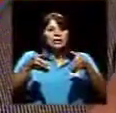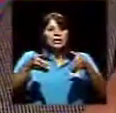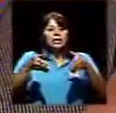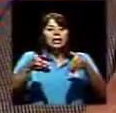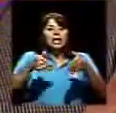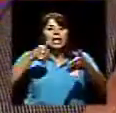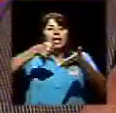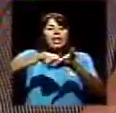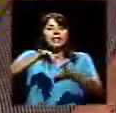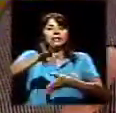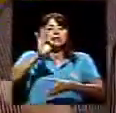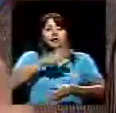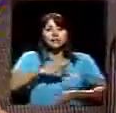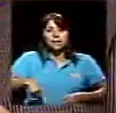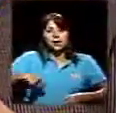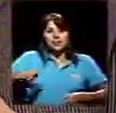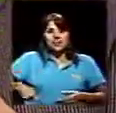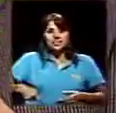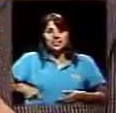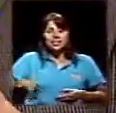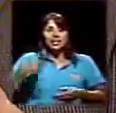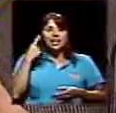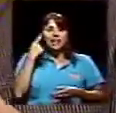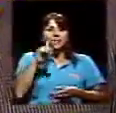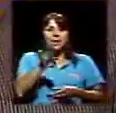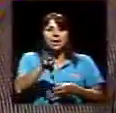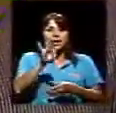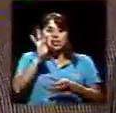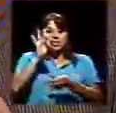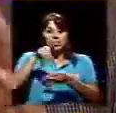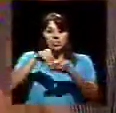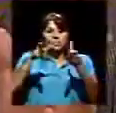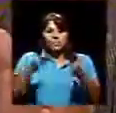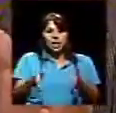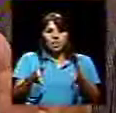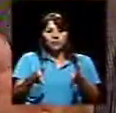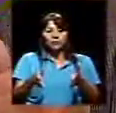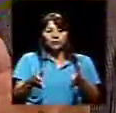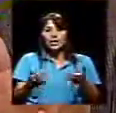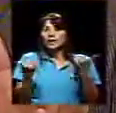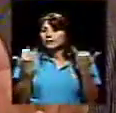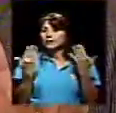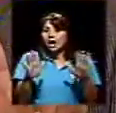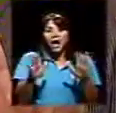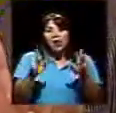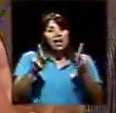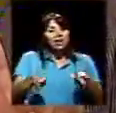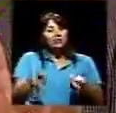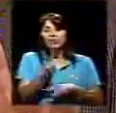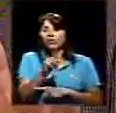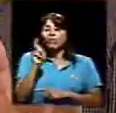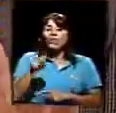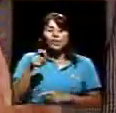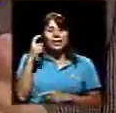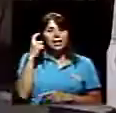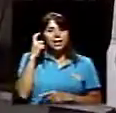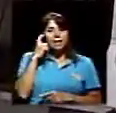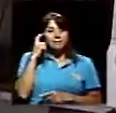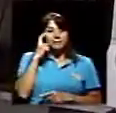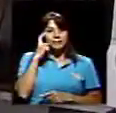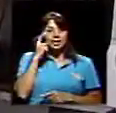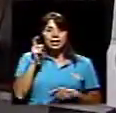para presidente de la República y para diputados. Ya no tiene que ocuparse de un tema que